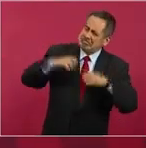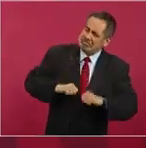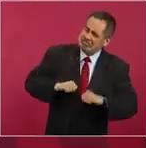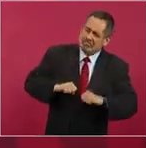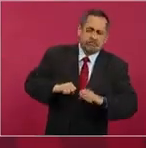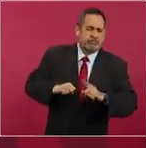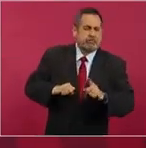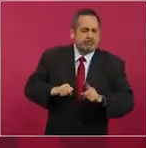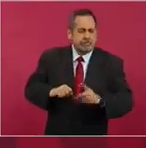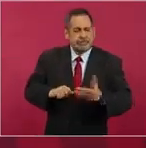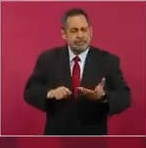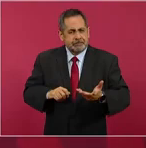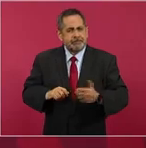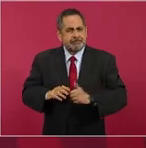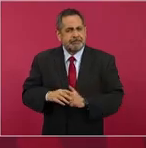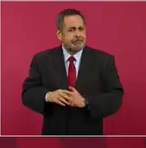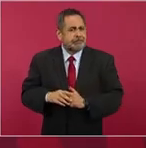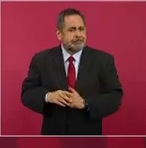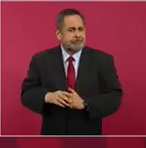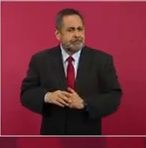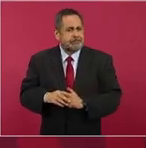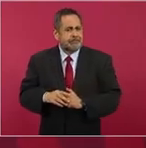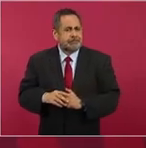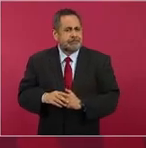Pues primero los